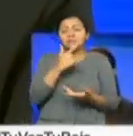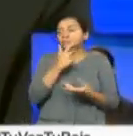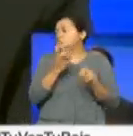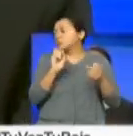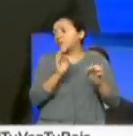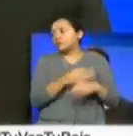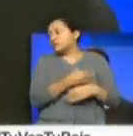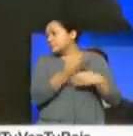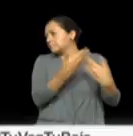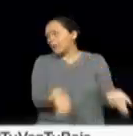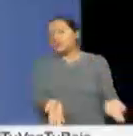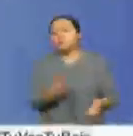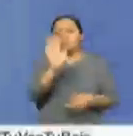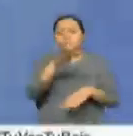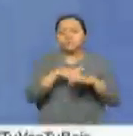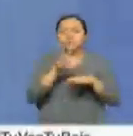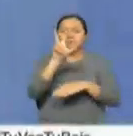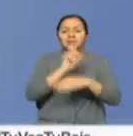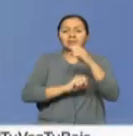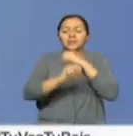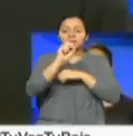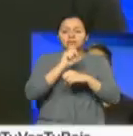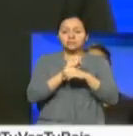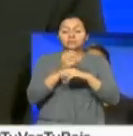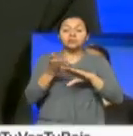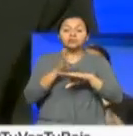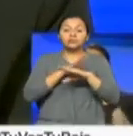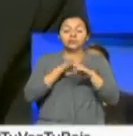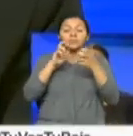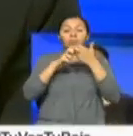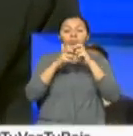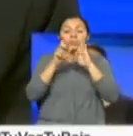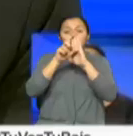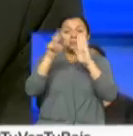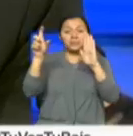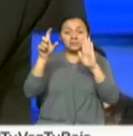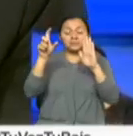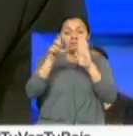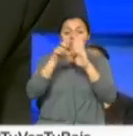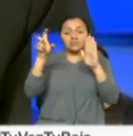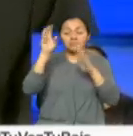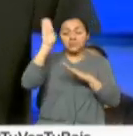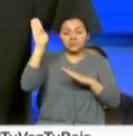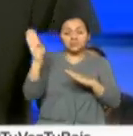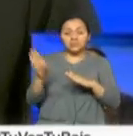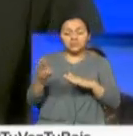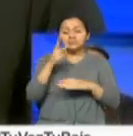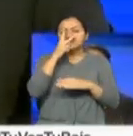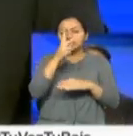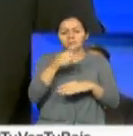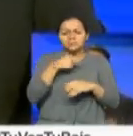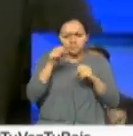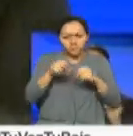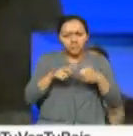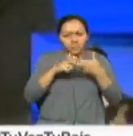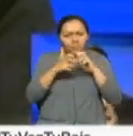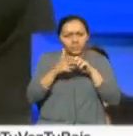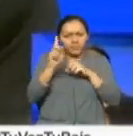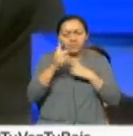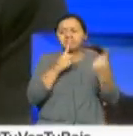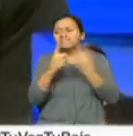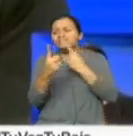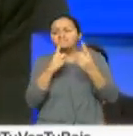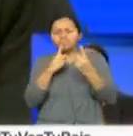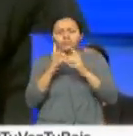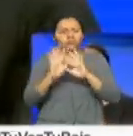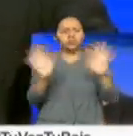debe hacerse hace 30 años. Caso Odebrecht. Pero tienen que probar las cosas, pues. No podemos estar respondiendo a cualquier